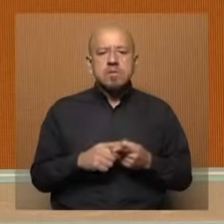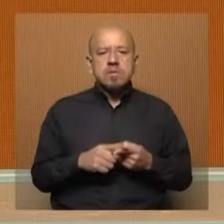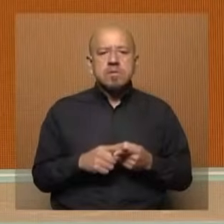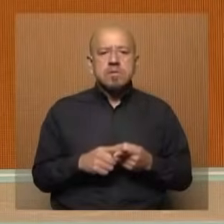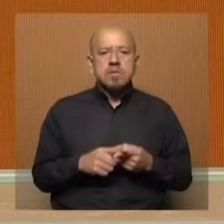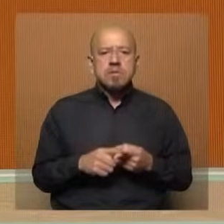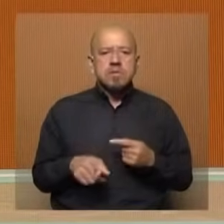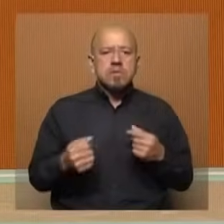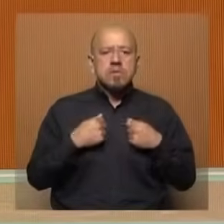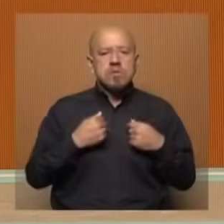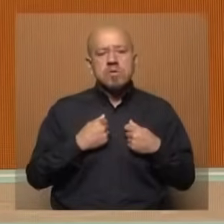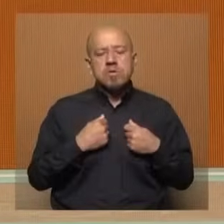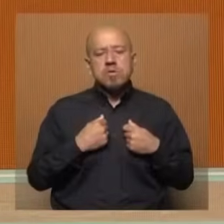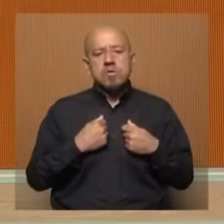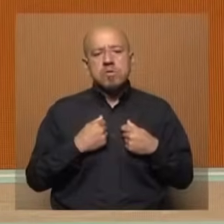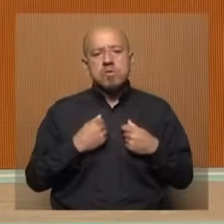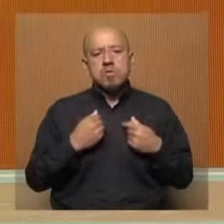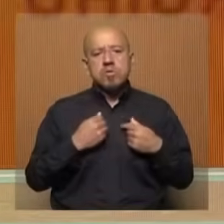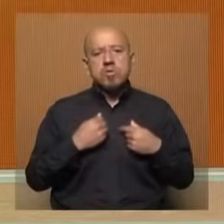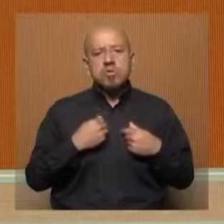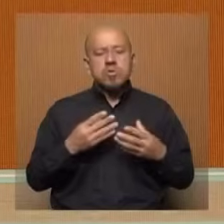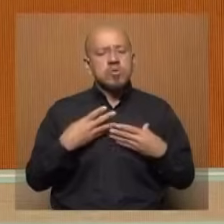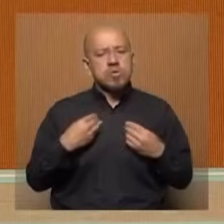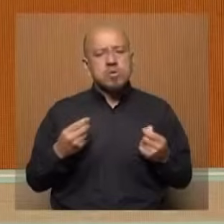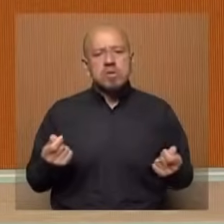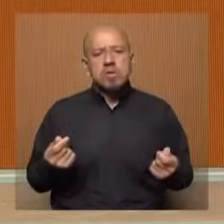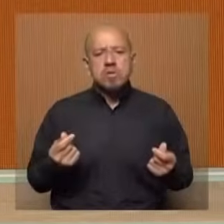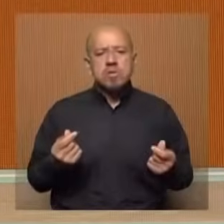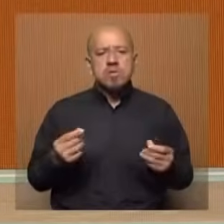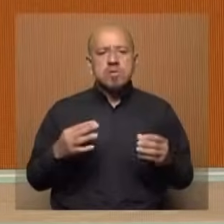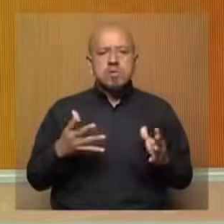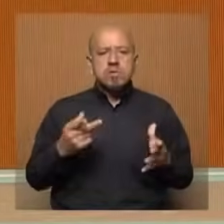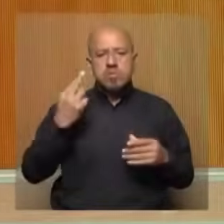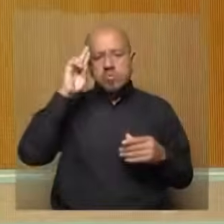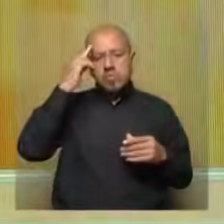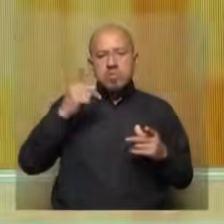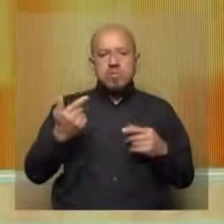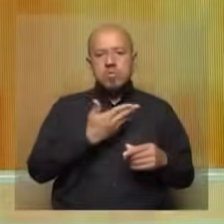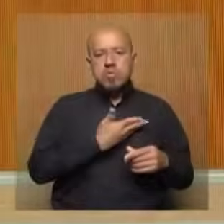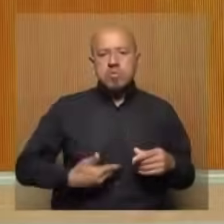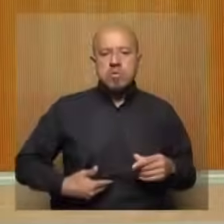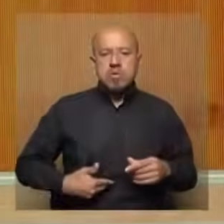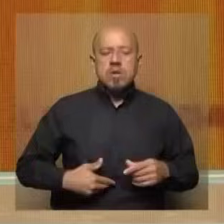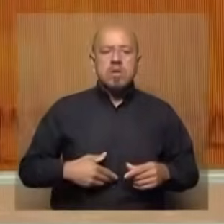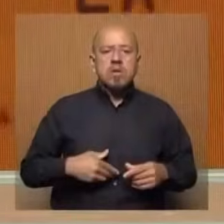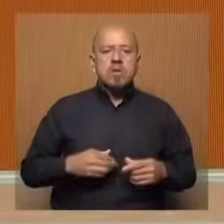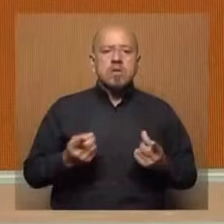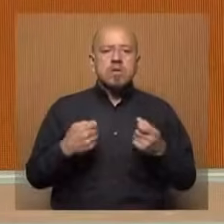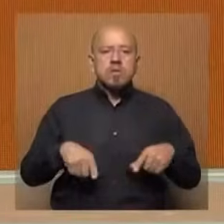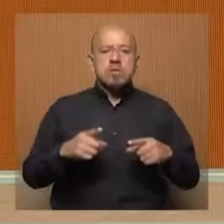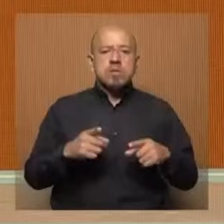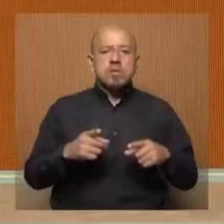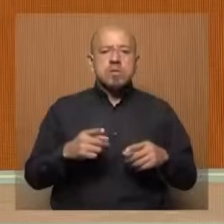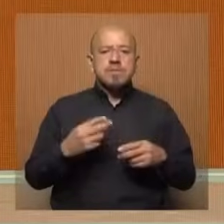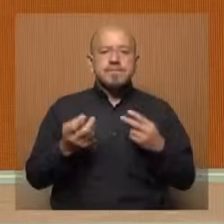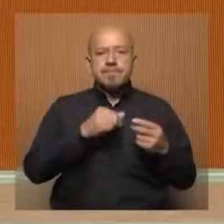porque yo siento que Uruguay necesita un gobierno preparado para resolver los problemas inmediatos